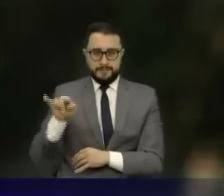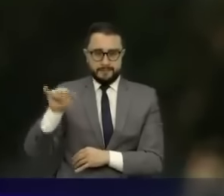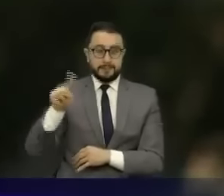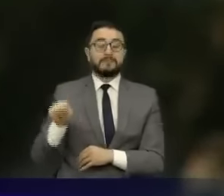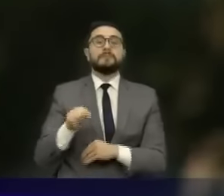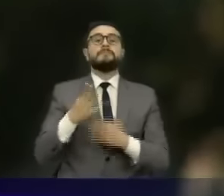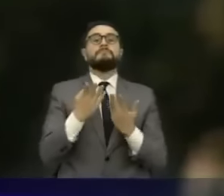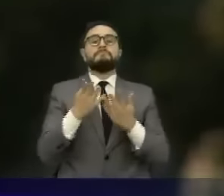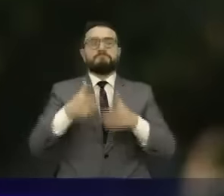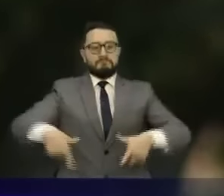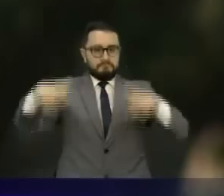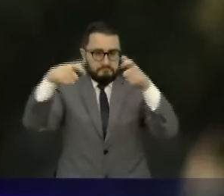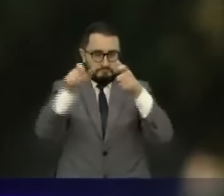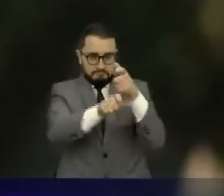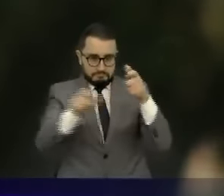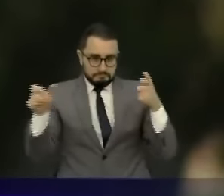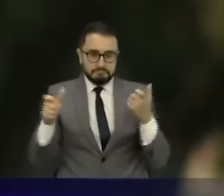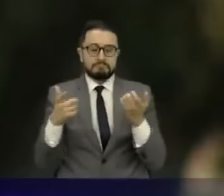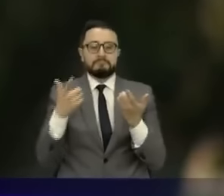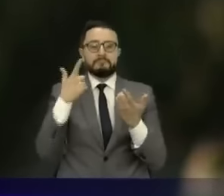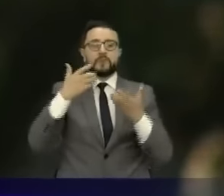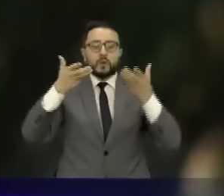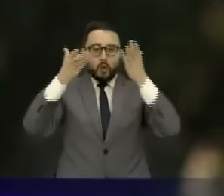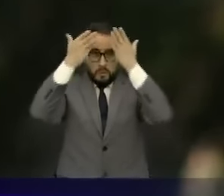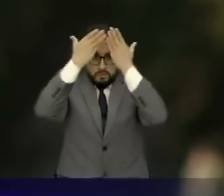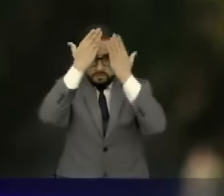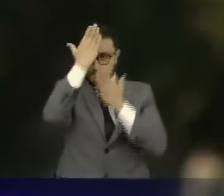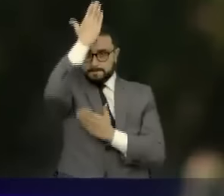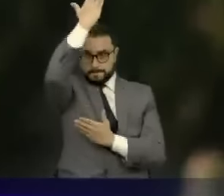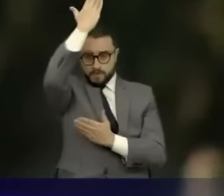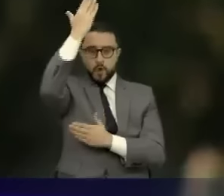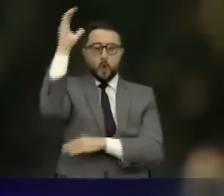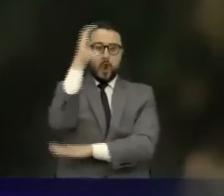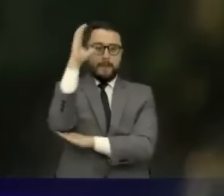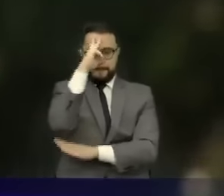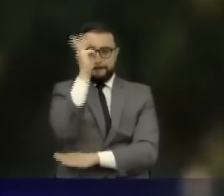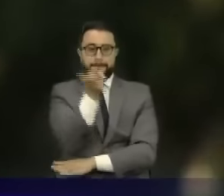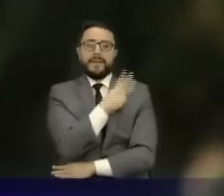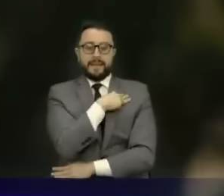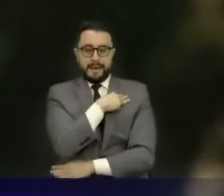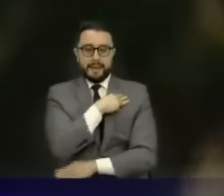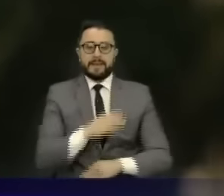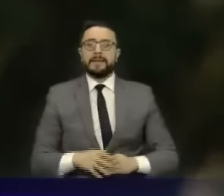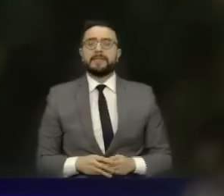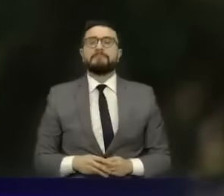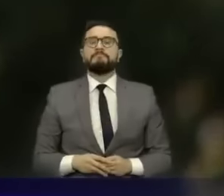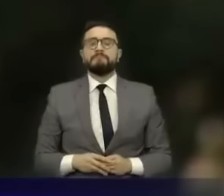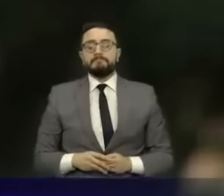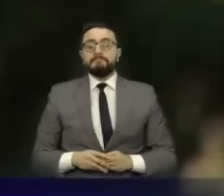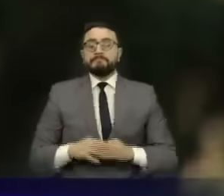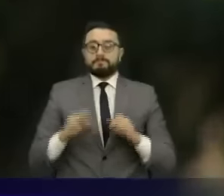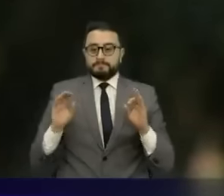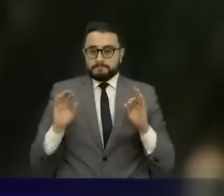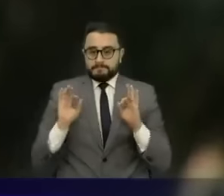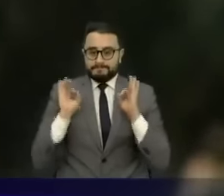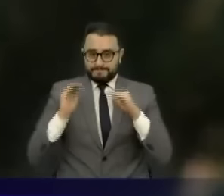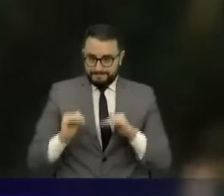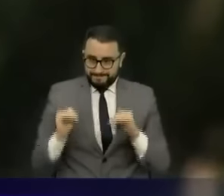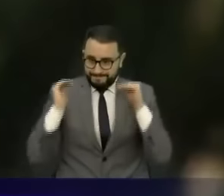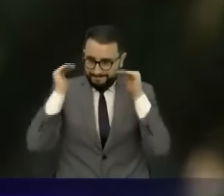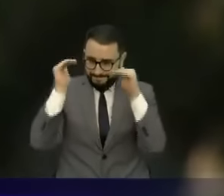la República, obispo castrense de Colombia, excelentísimo Monseñor Víctor Manuel